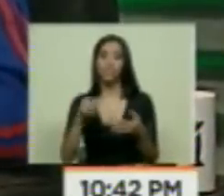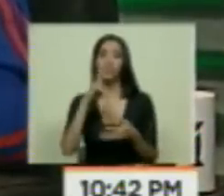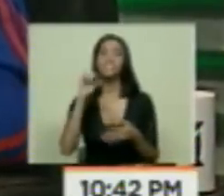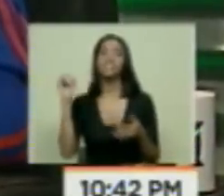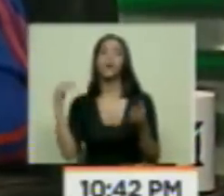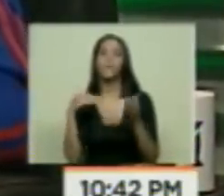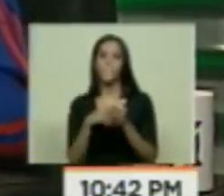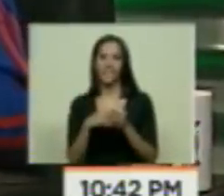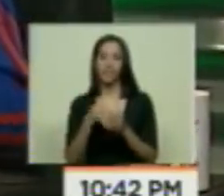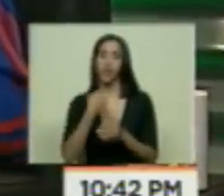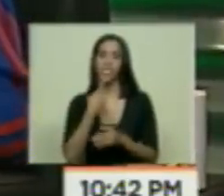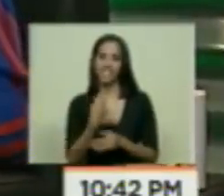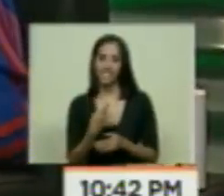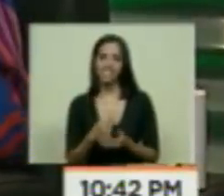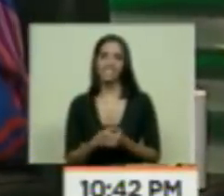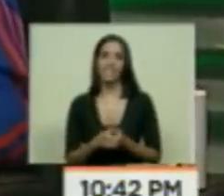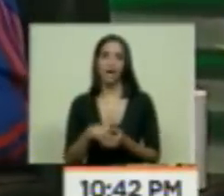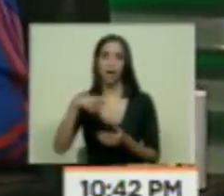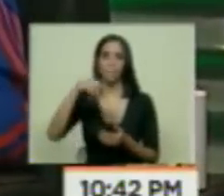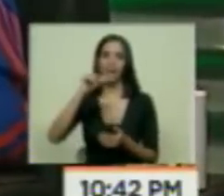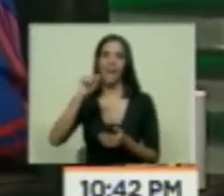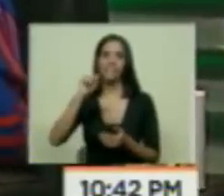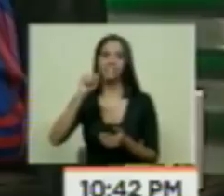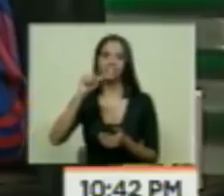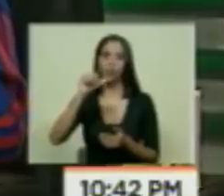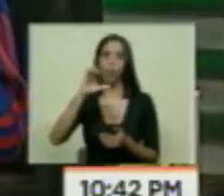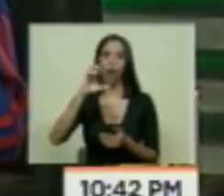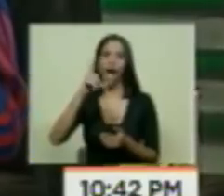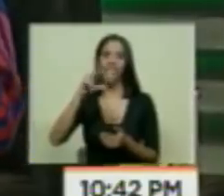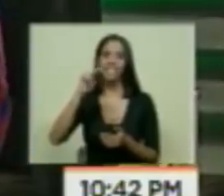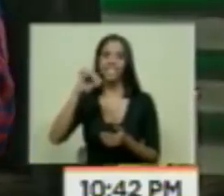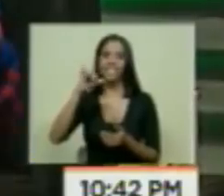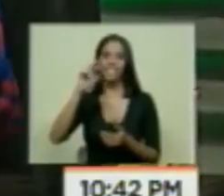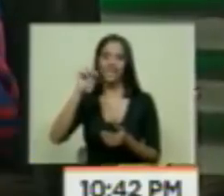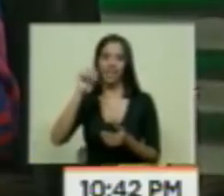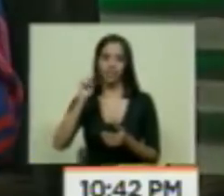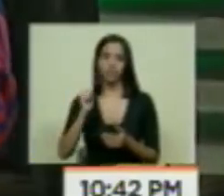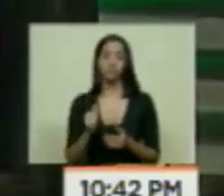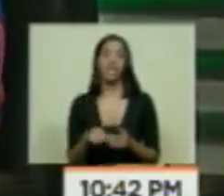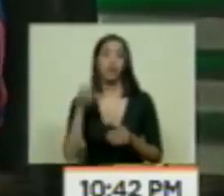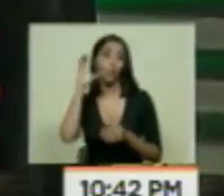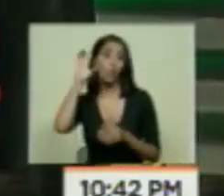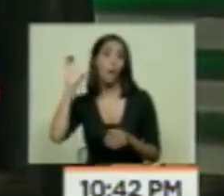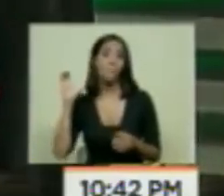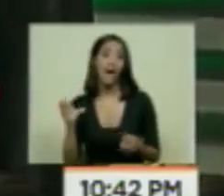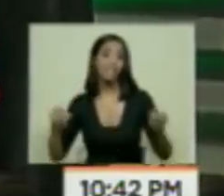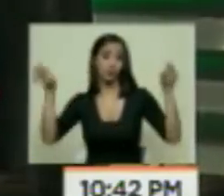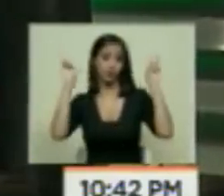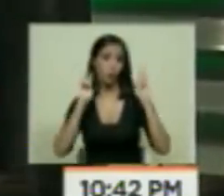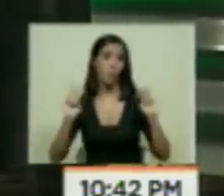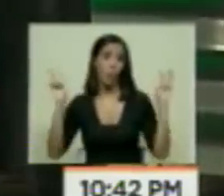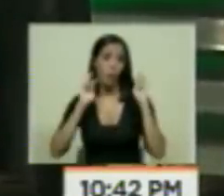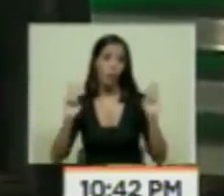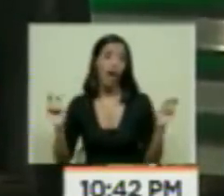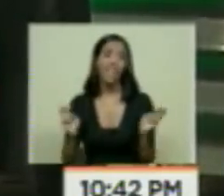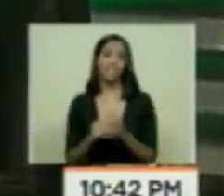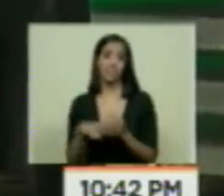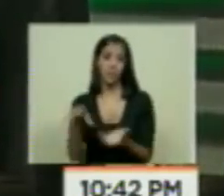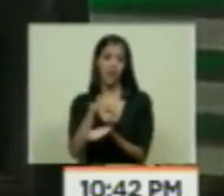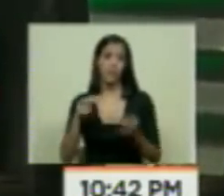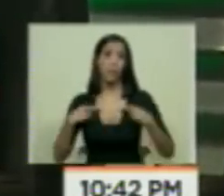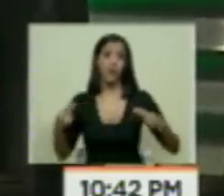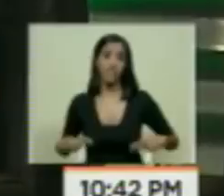2.200.000, lo decía Pascualina Curcio, como en un país con supuesta crisis humanitaria, un gobierno mantiene una